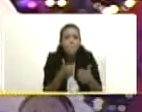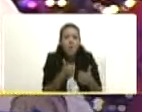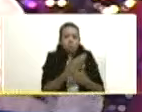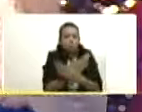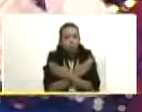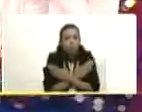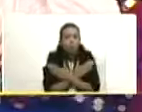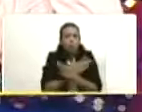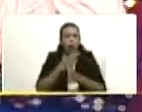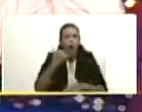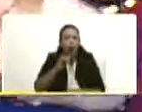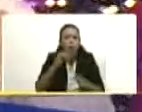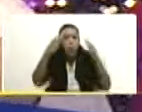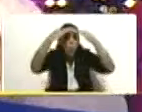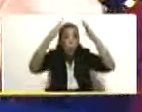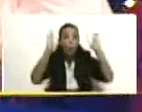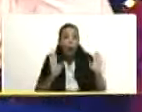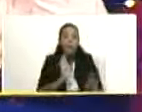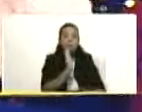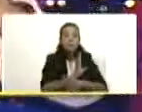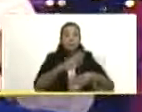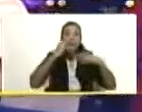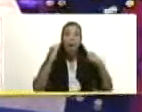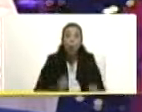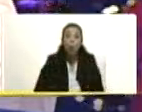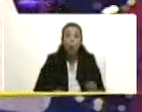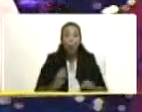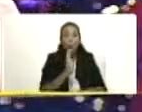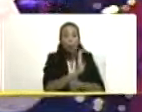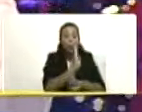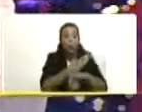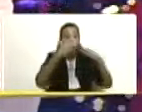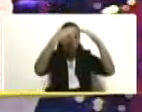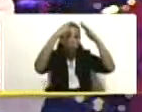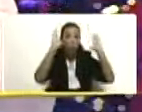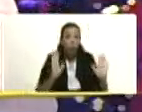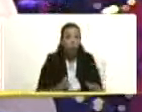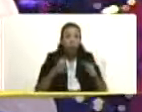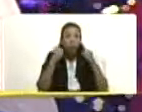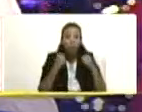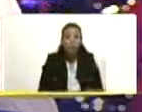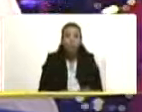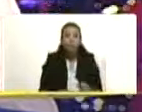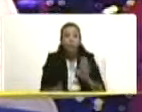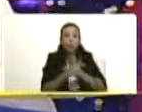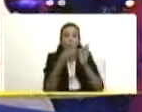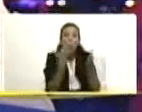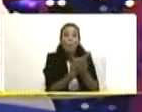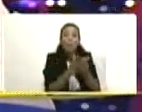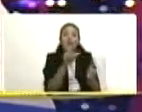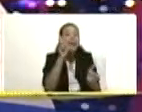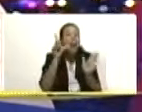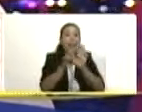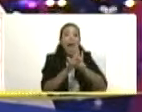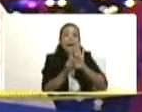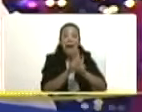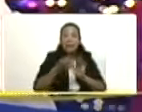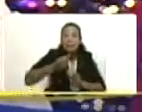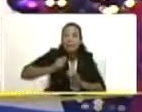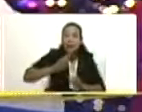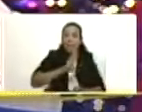a tener el techo, el derecho a tener el techo, techo seguro, documento en mano, llave en